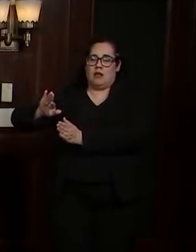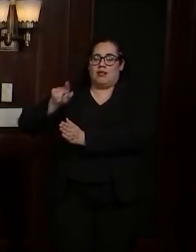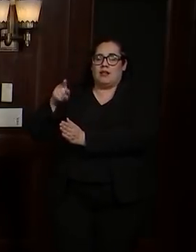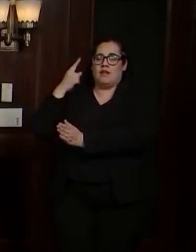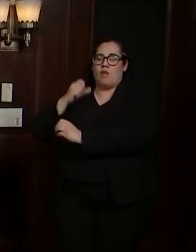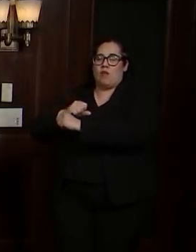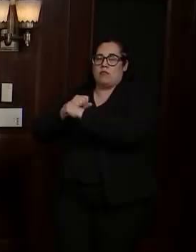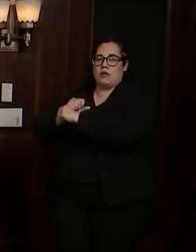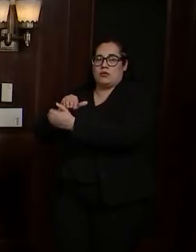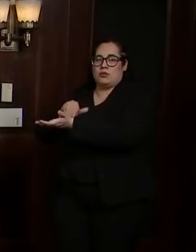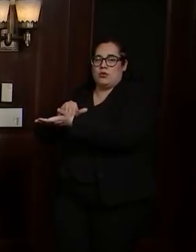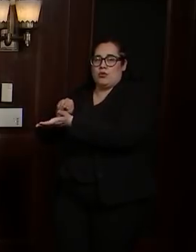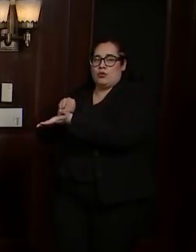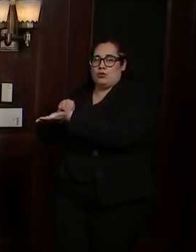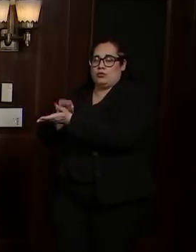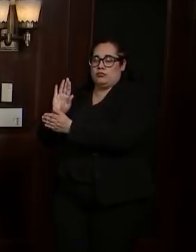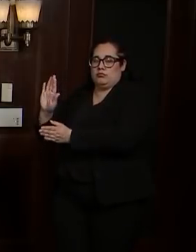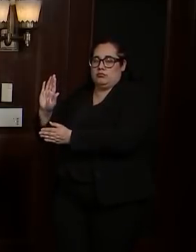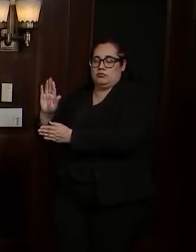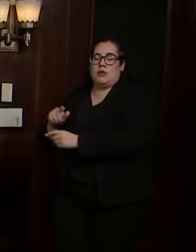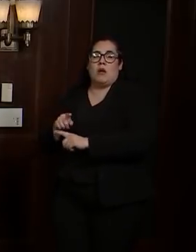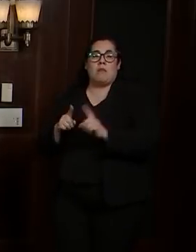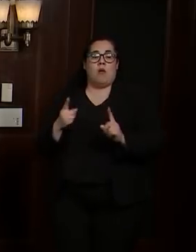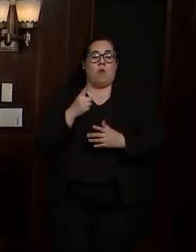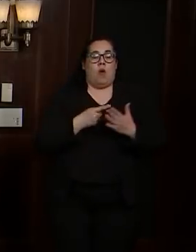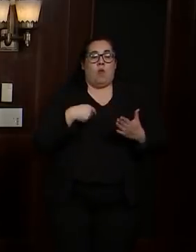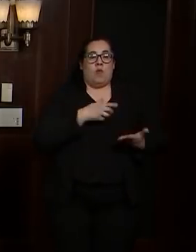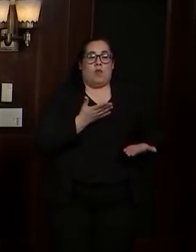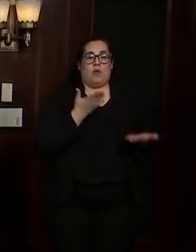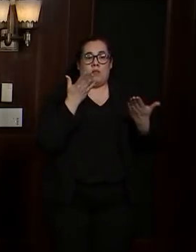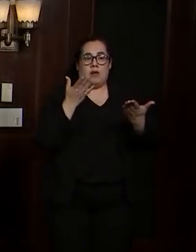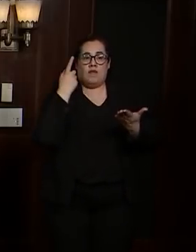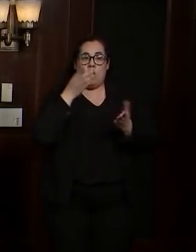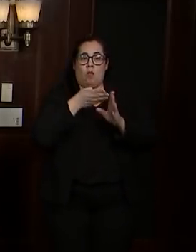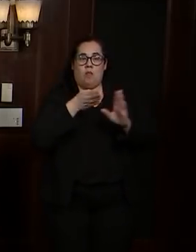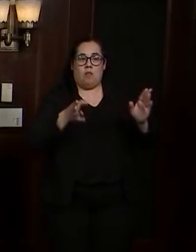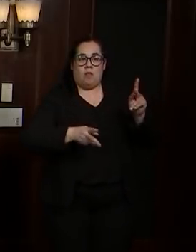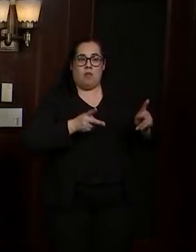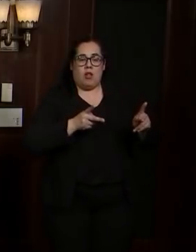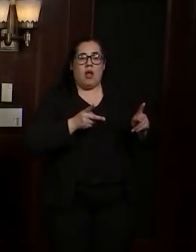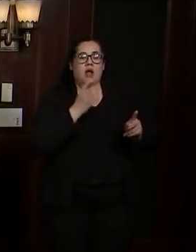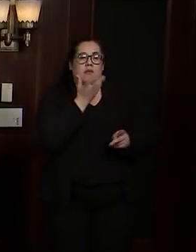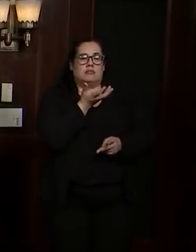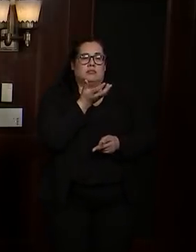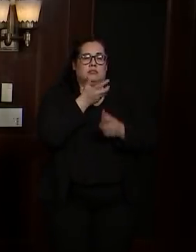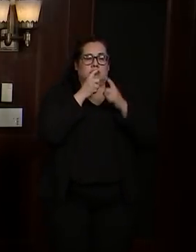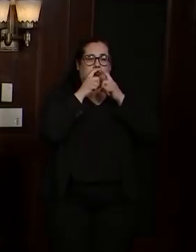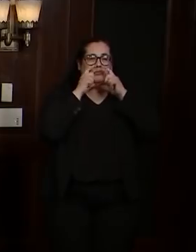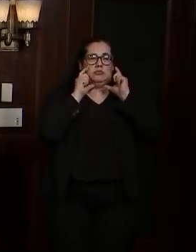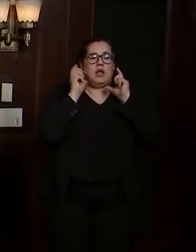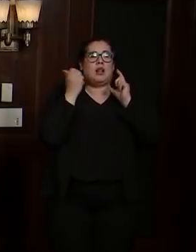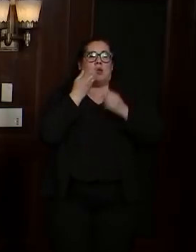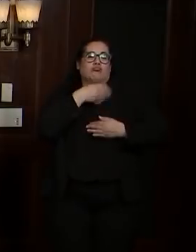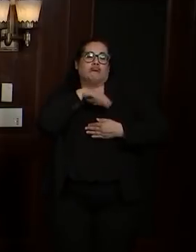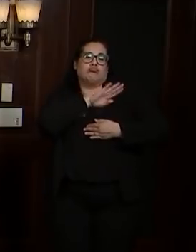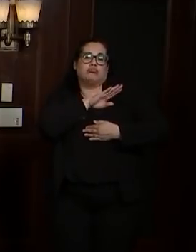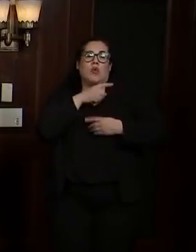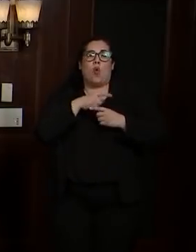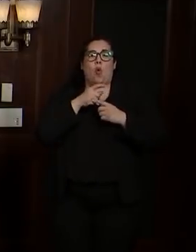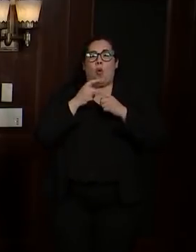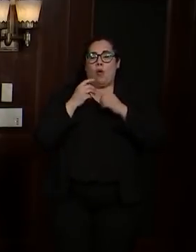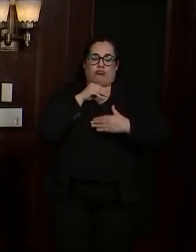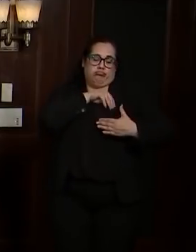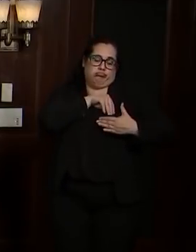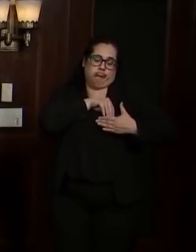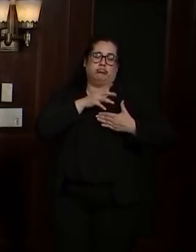vida de médicos y enfermeras. Lo que recomendamos al público son coberturas de bufandas o